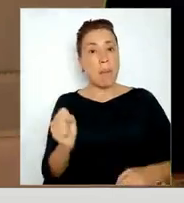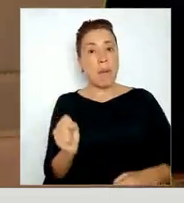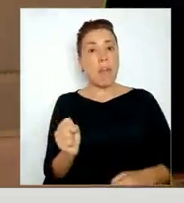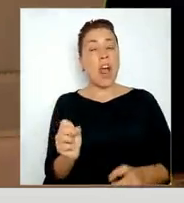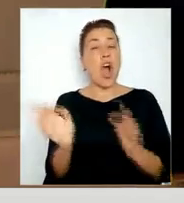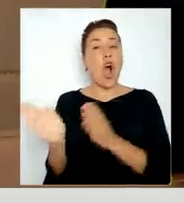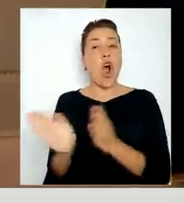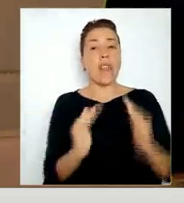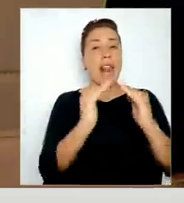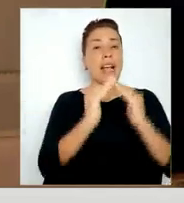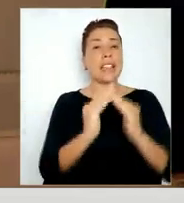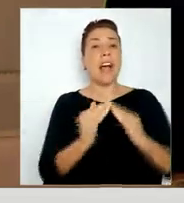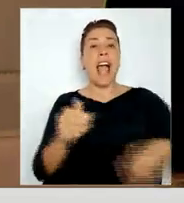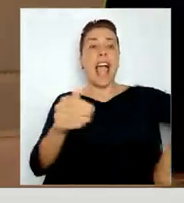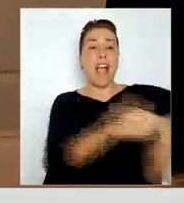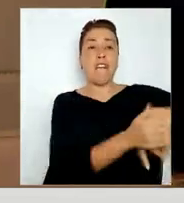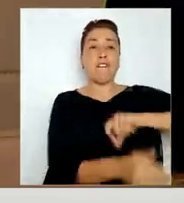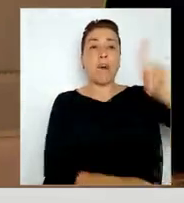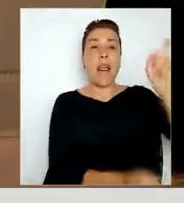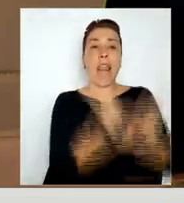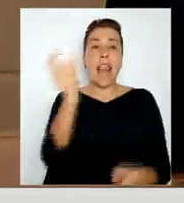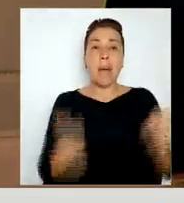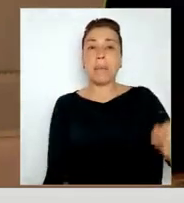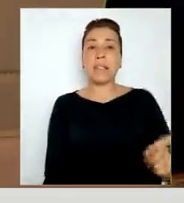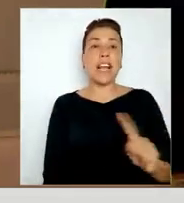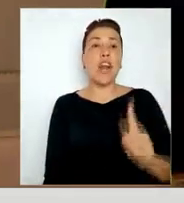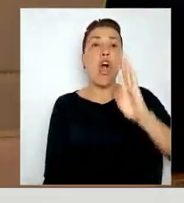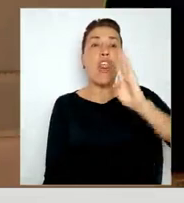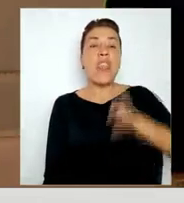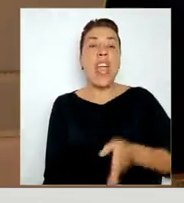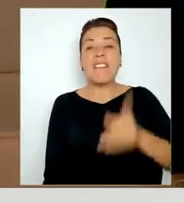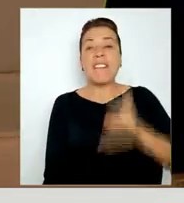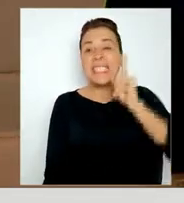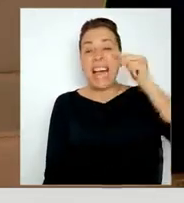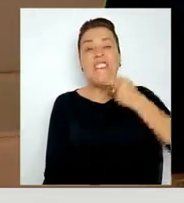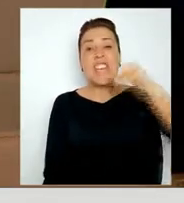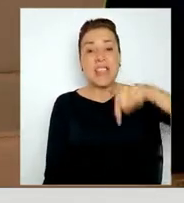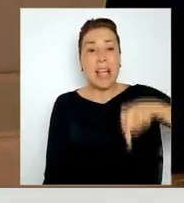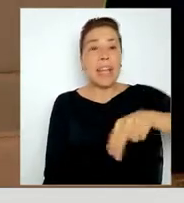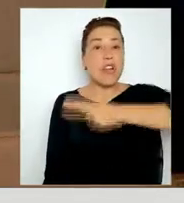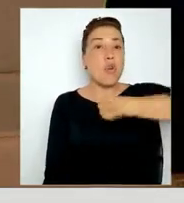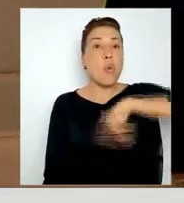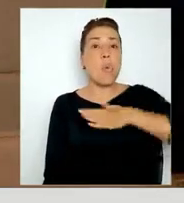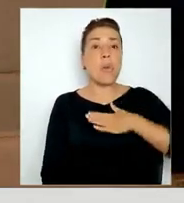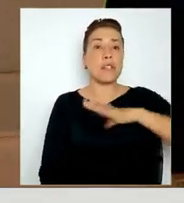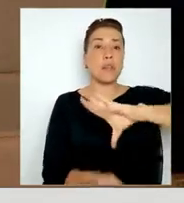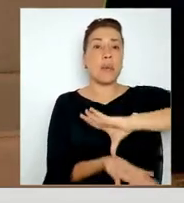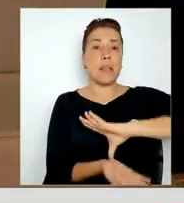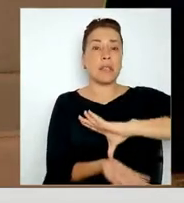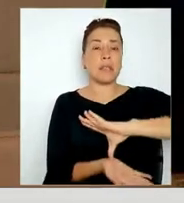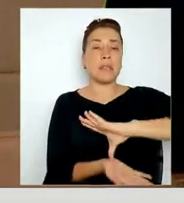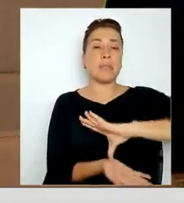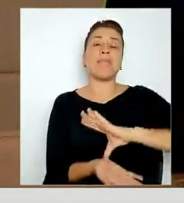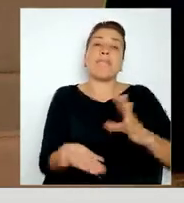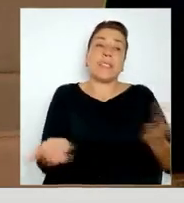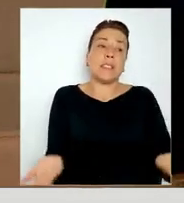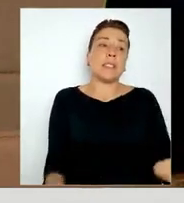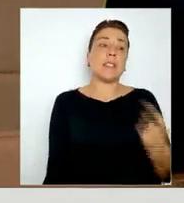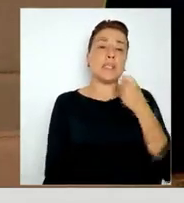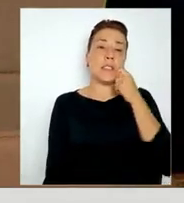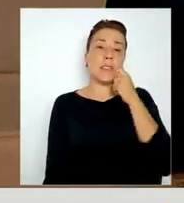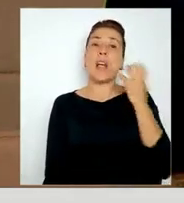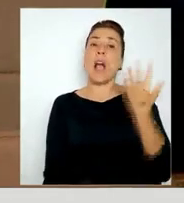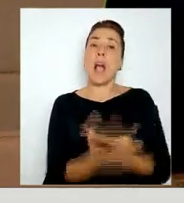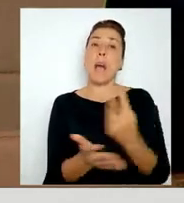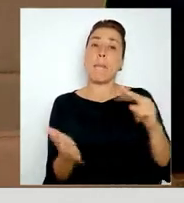de nuestro país a las personas que no debiesen encontrarse en nuestro país Entonces estamos con un problema no menor